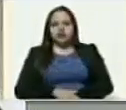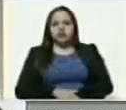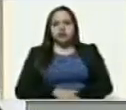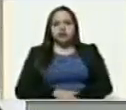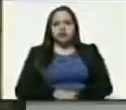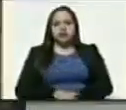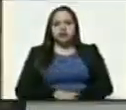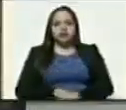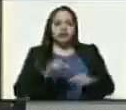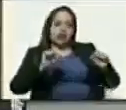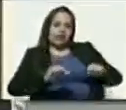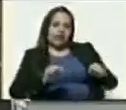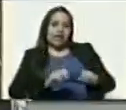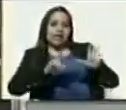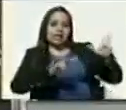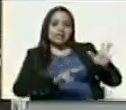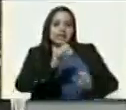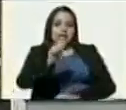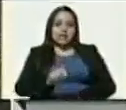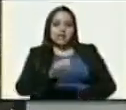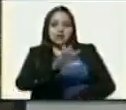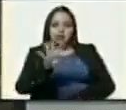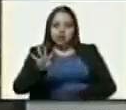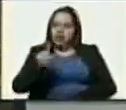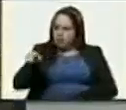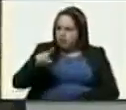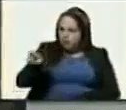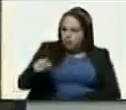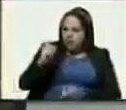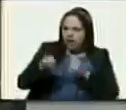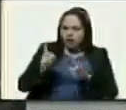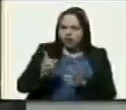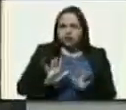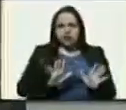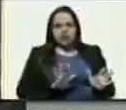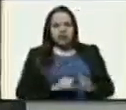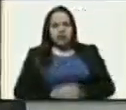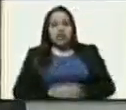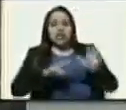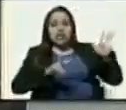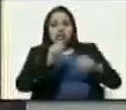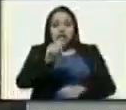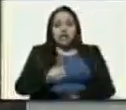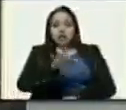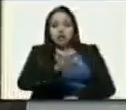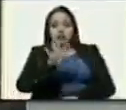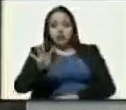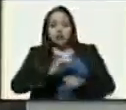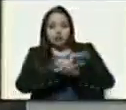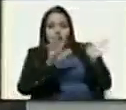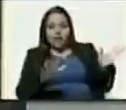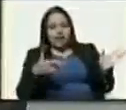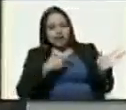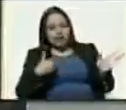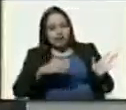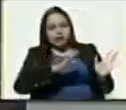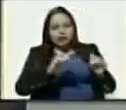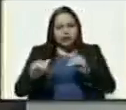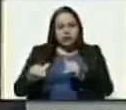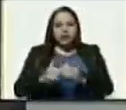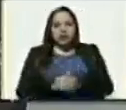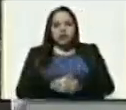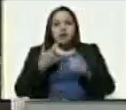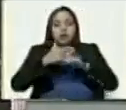Miren, tenemos ya que 7:54, ibas a consultar algo, ya juré, 7:54 minutos de la mañana, tenemos ya que despedir esta conversación. Quiero de su parte con esta despedida,